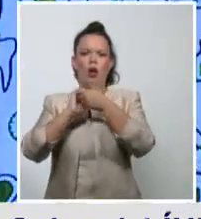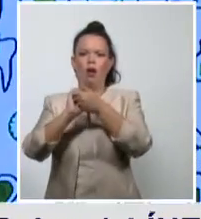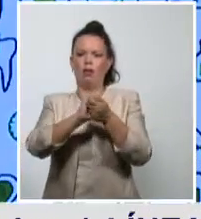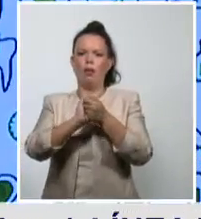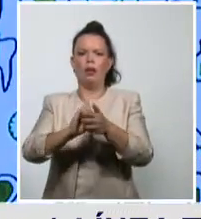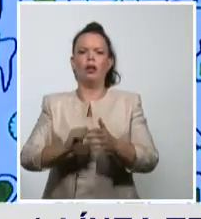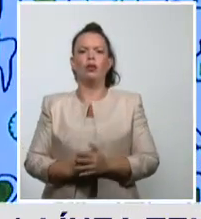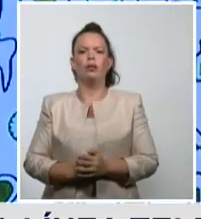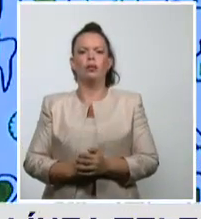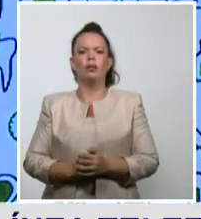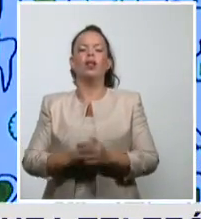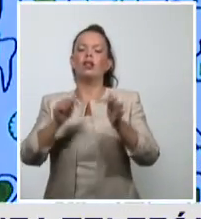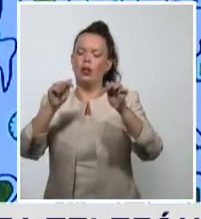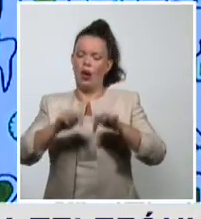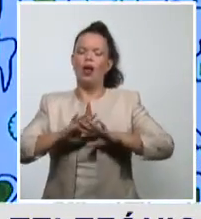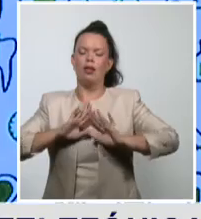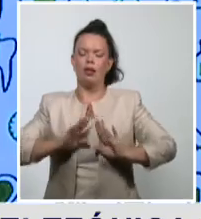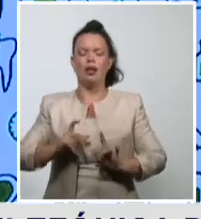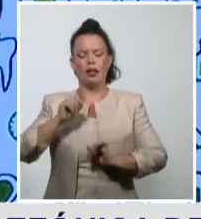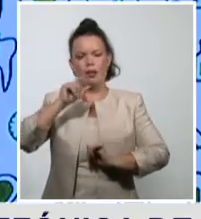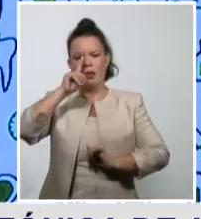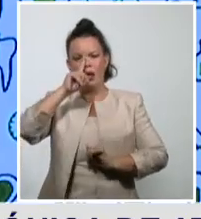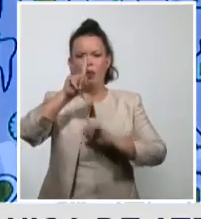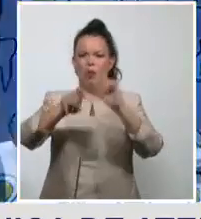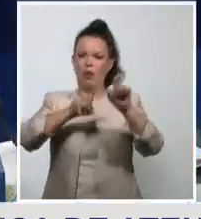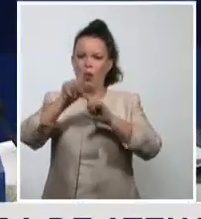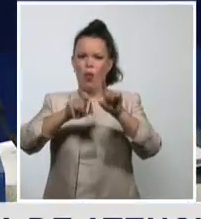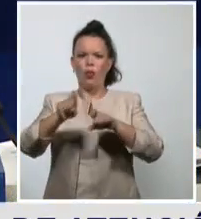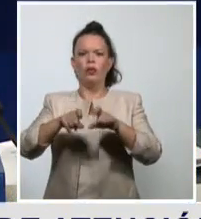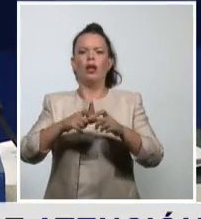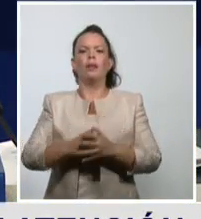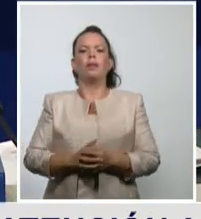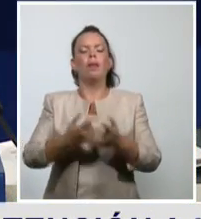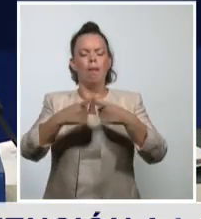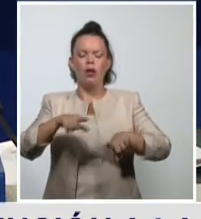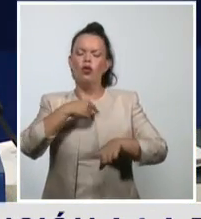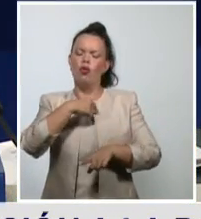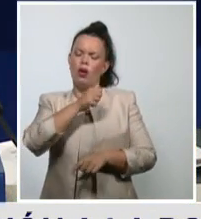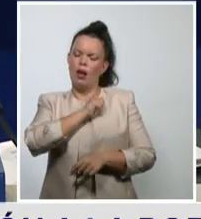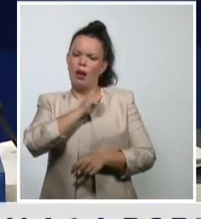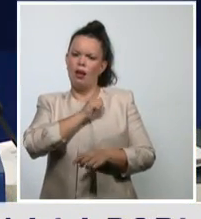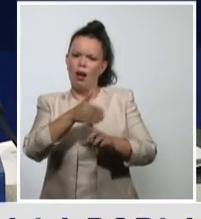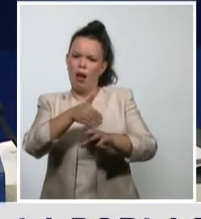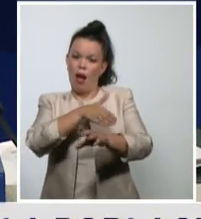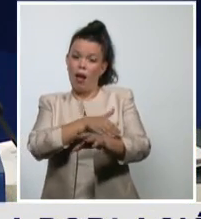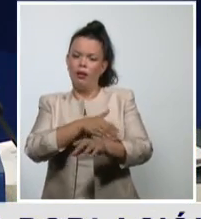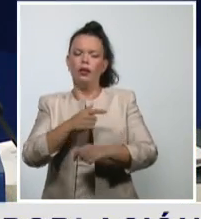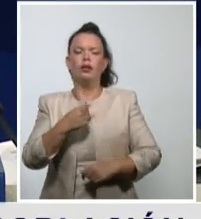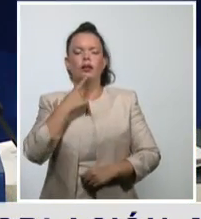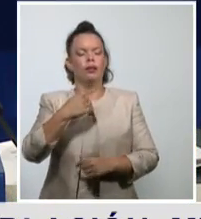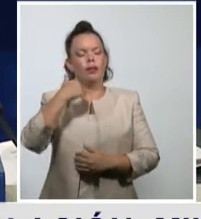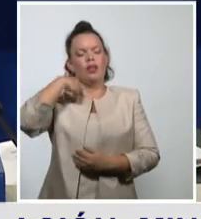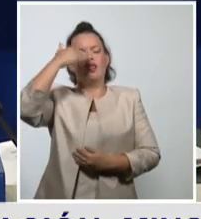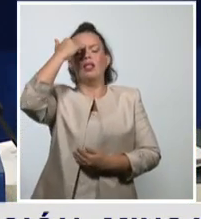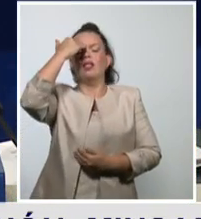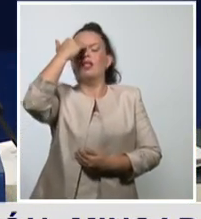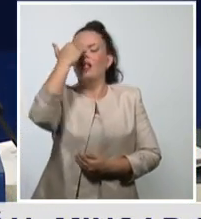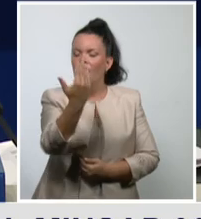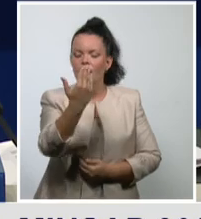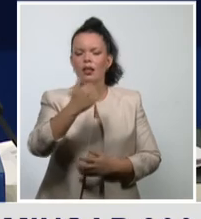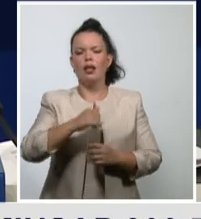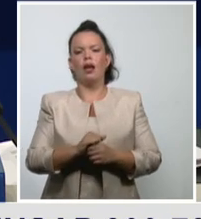ronda de preguntas, doctor. Yo quería, no menos importante, Sí. agradecer a una de las grandes del repentismo en